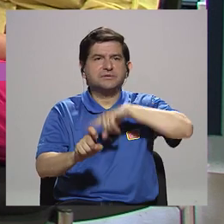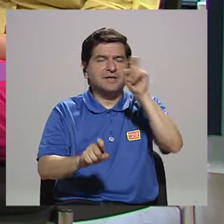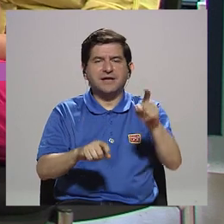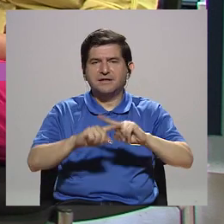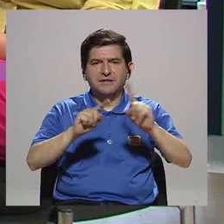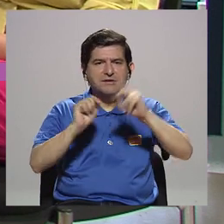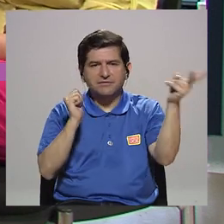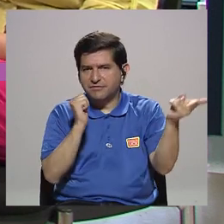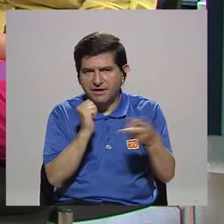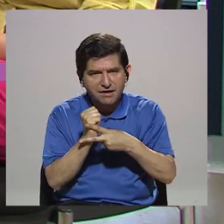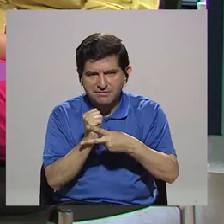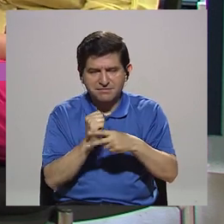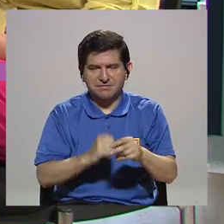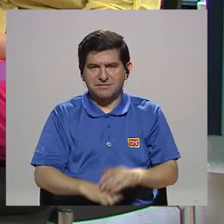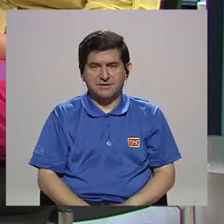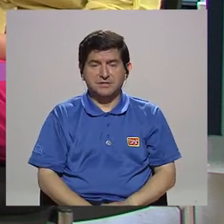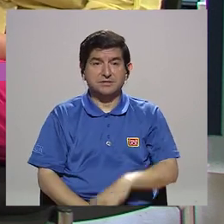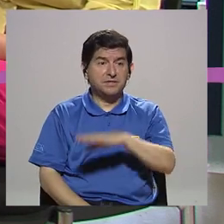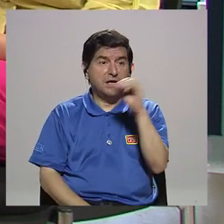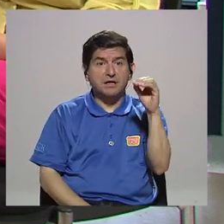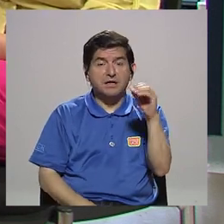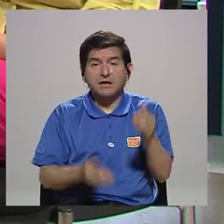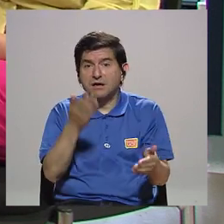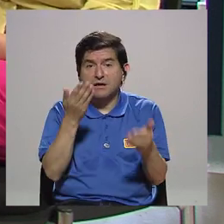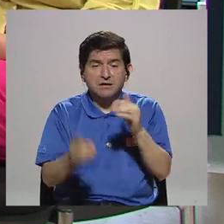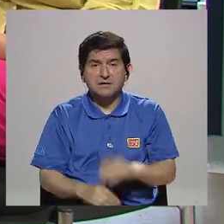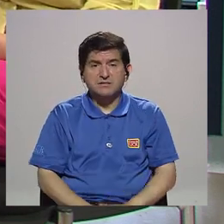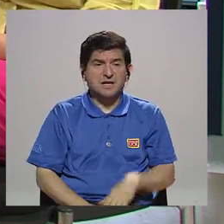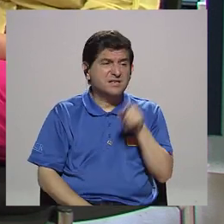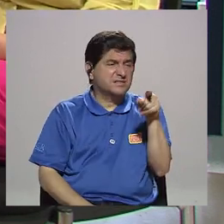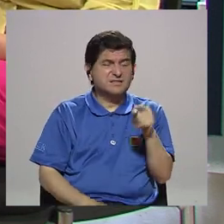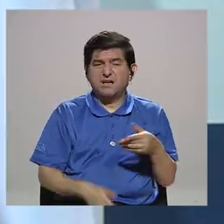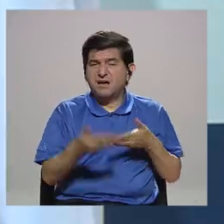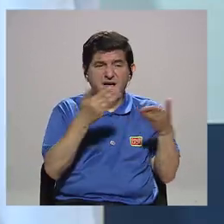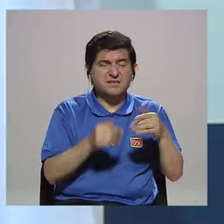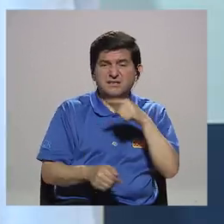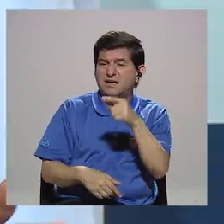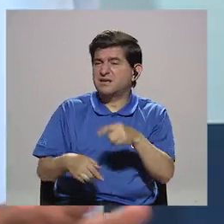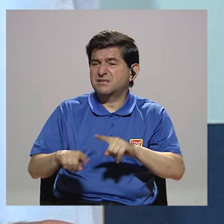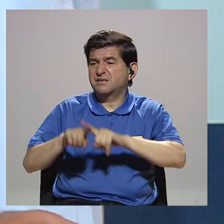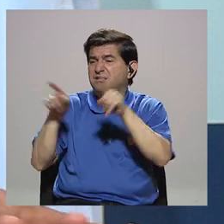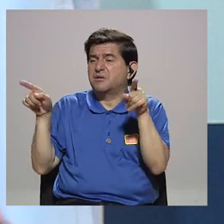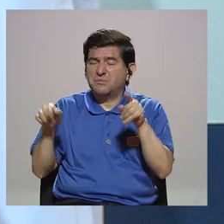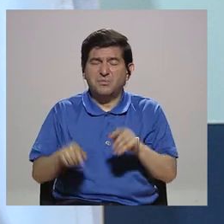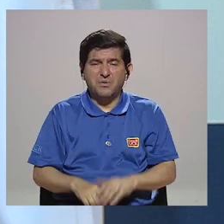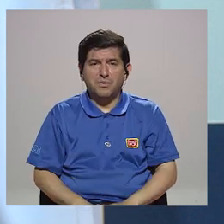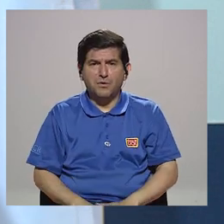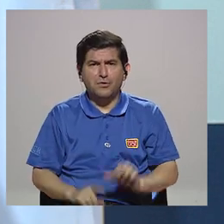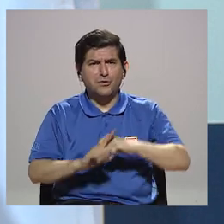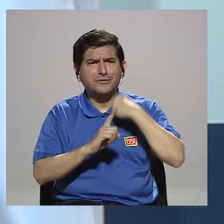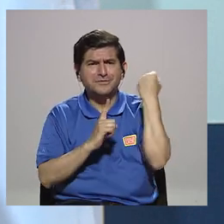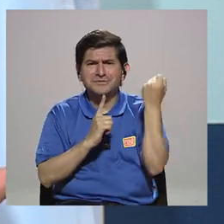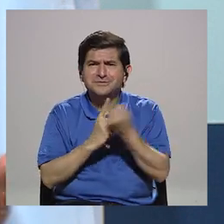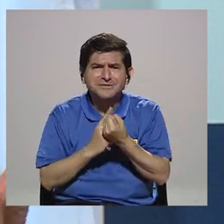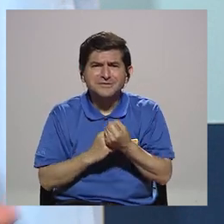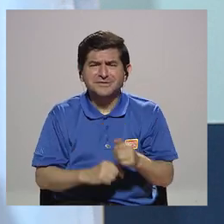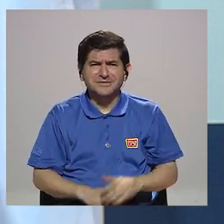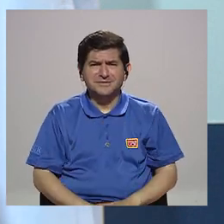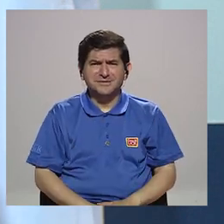sigue, va a venir varias veces. Donde ese no me sirvió, aquel tampoco. Y es una